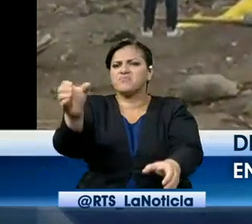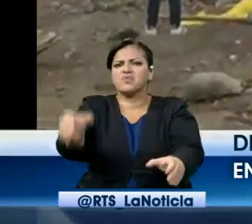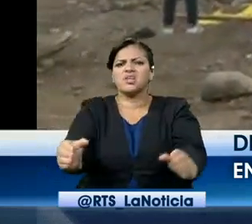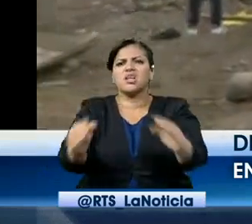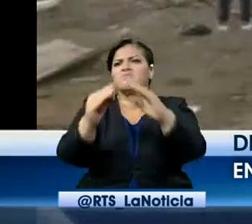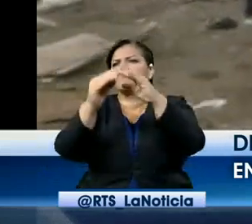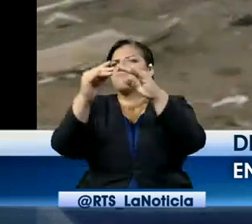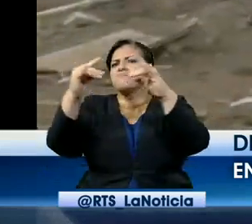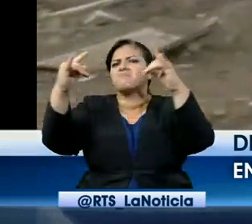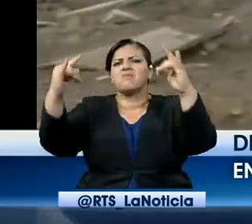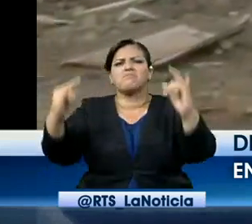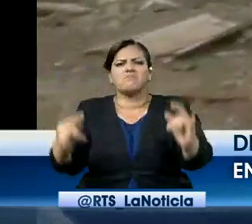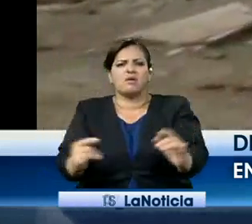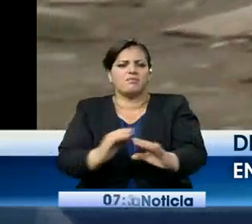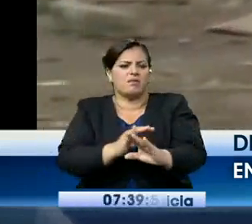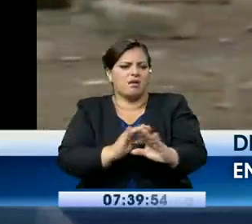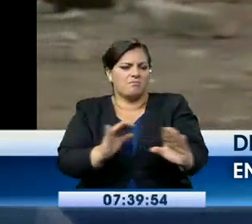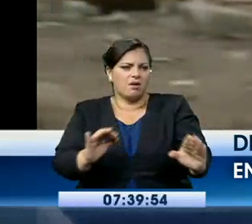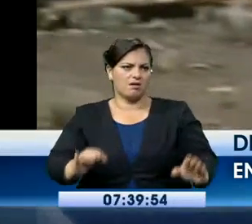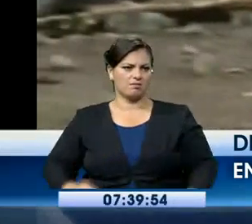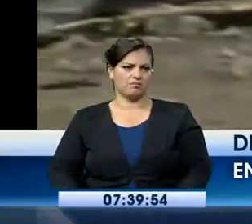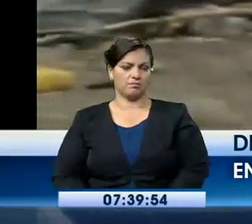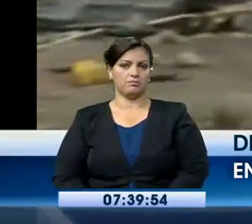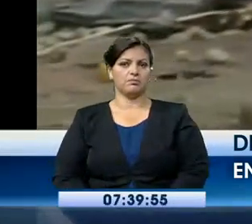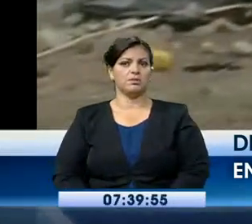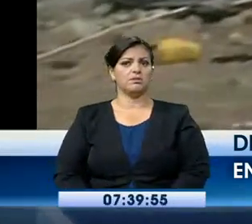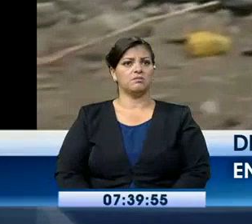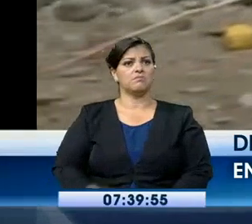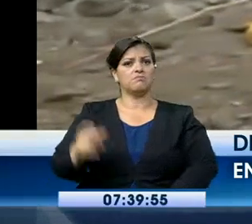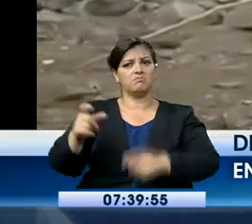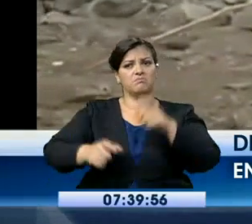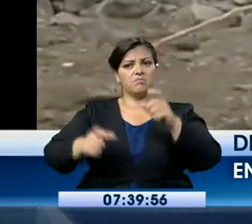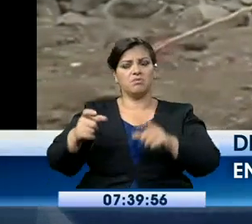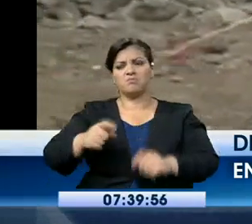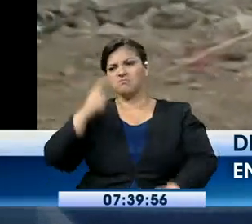los moradores de otro lado, venía a invadir. Como ve el solar botado, quería invadir nada